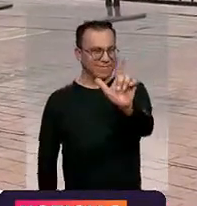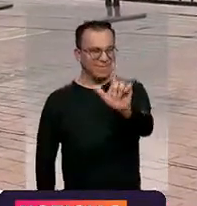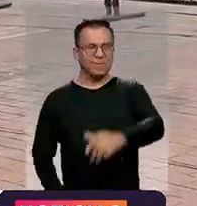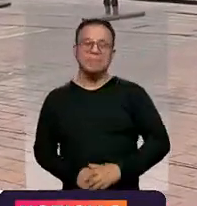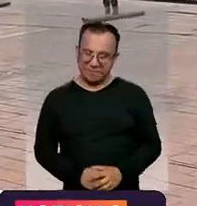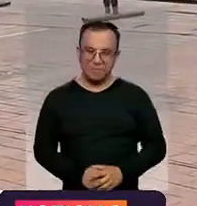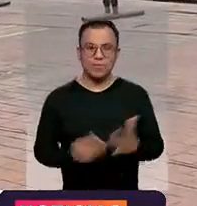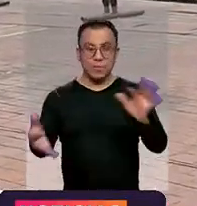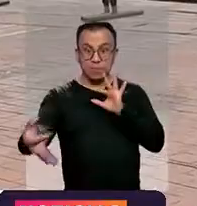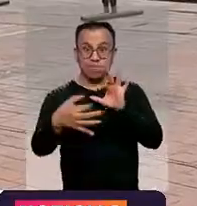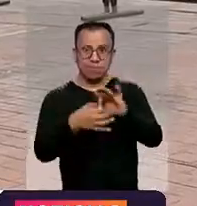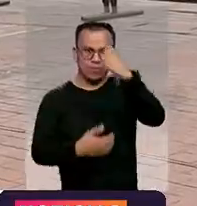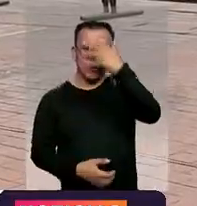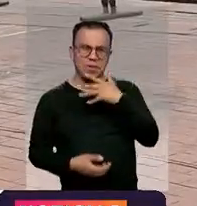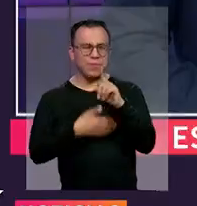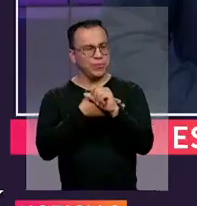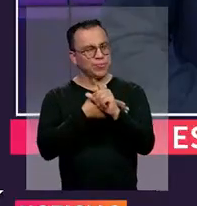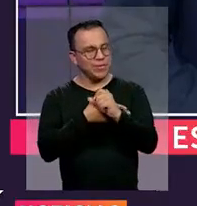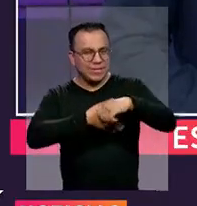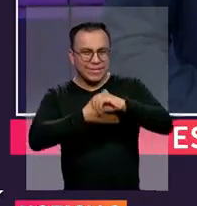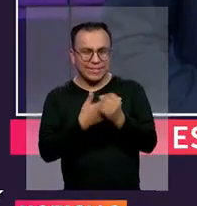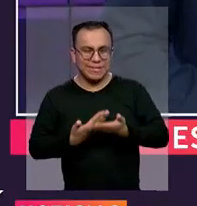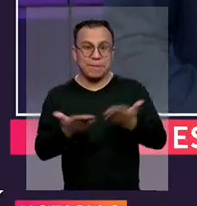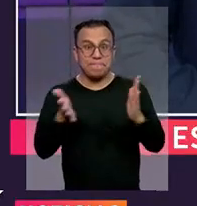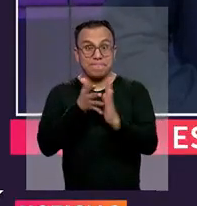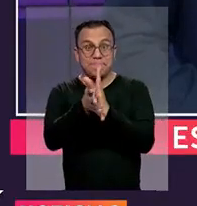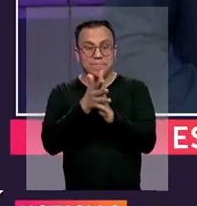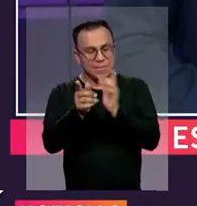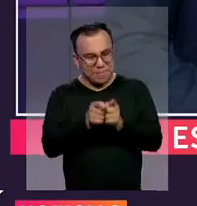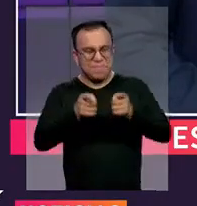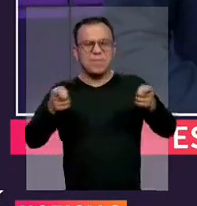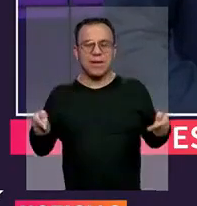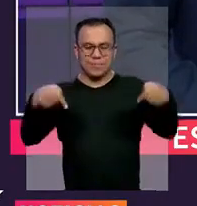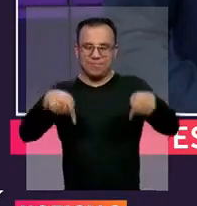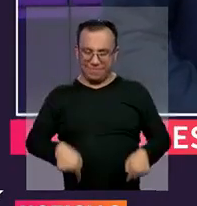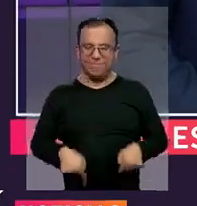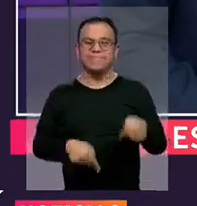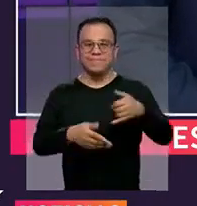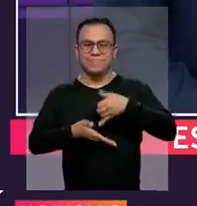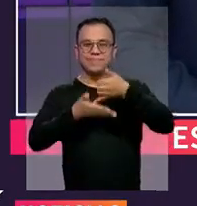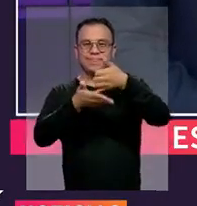síganos en nuestras redes sociales que les estaremos llevando más detalles de todo lo que pasa en la Copa.